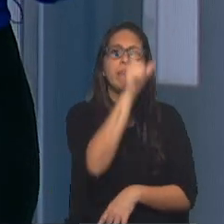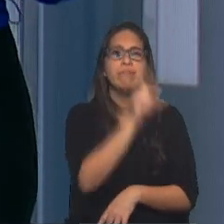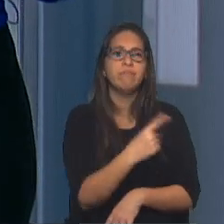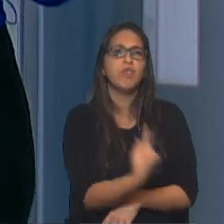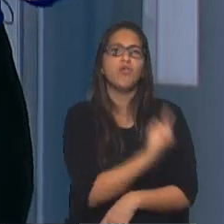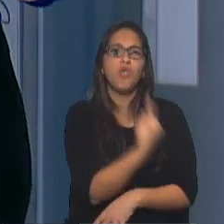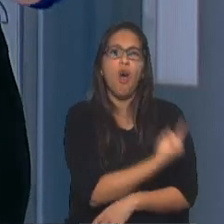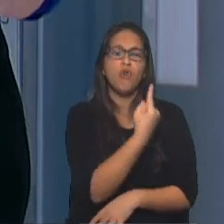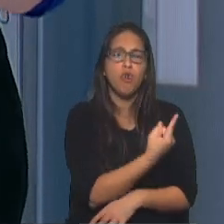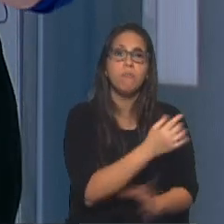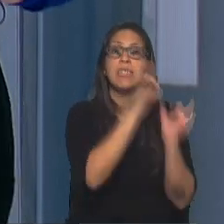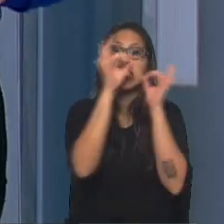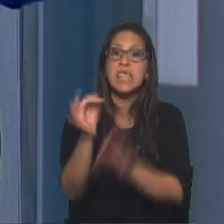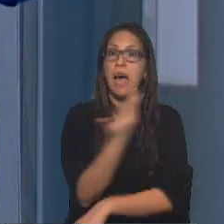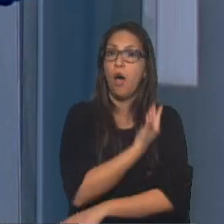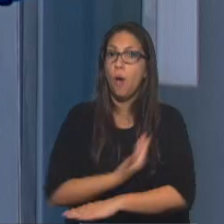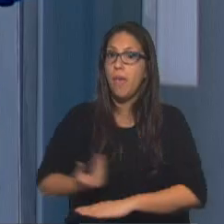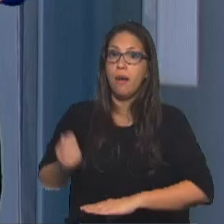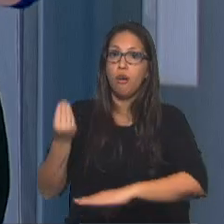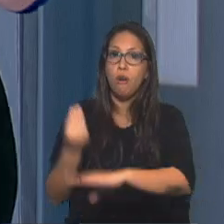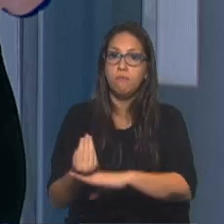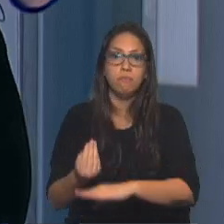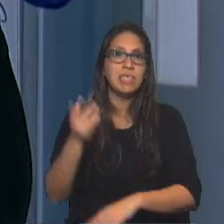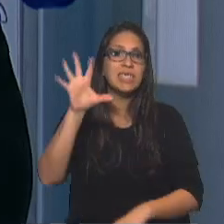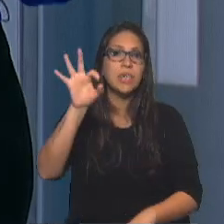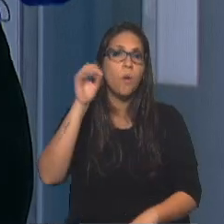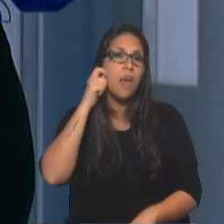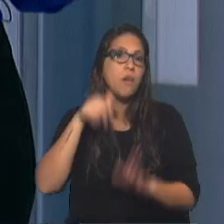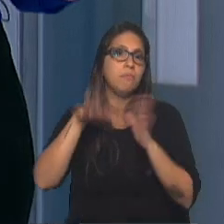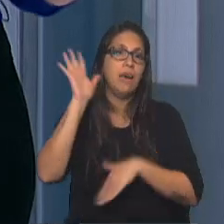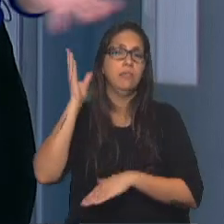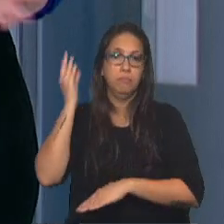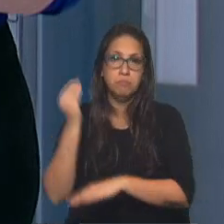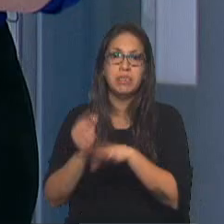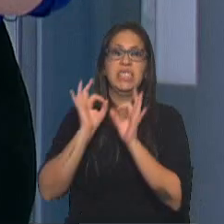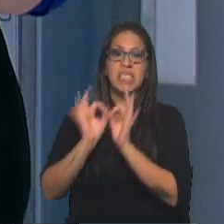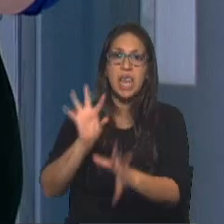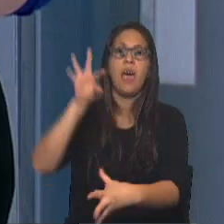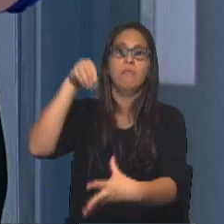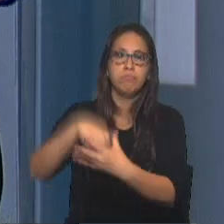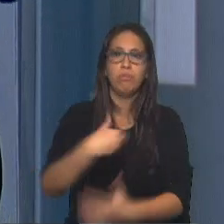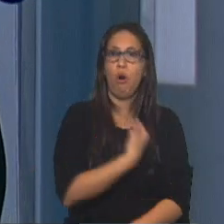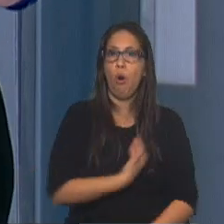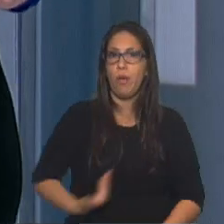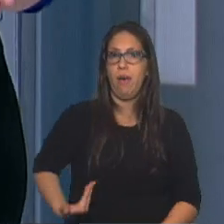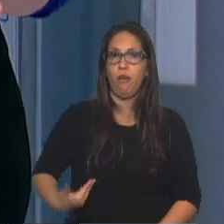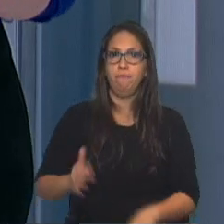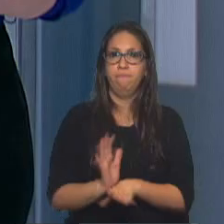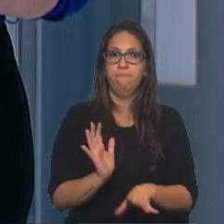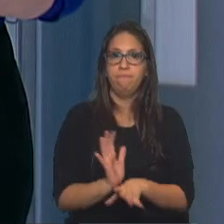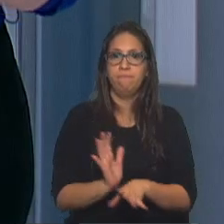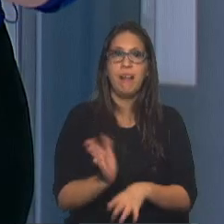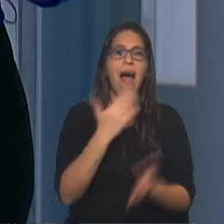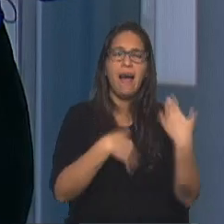Llega al gobierno con más de 50 años, digamos, es decir, que realmente es muy reciente su llegada, ya era